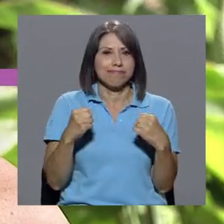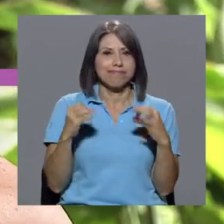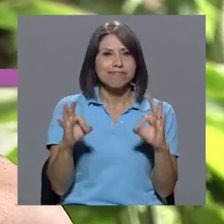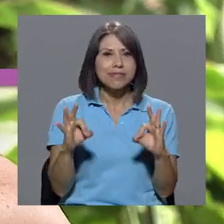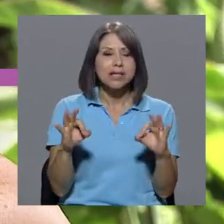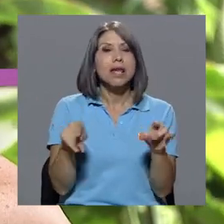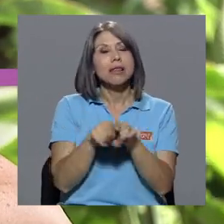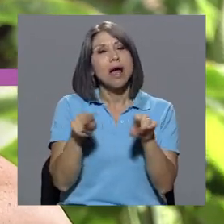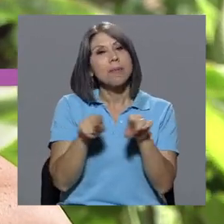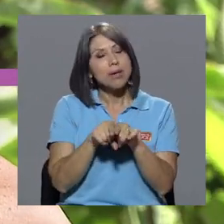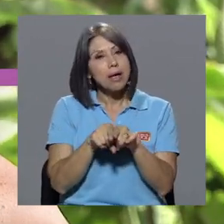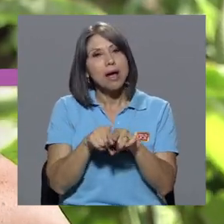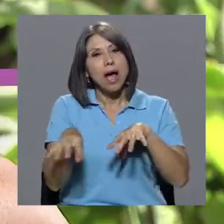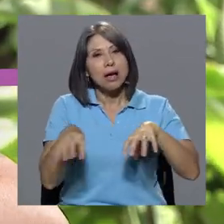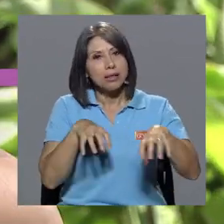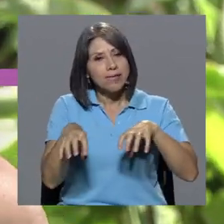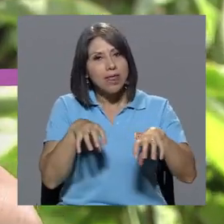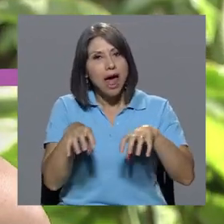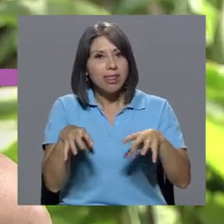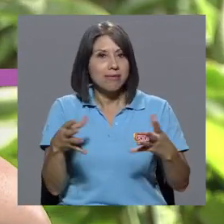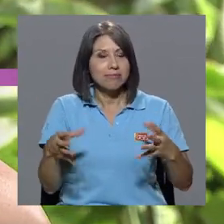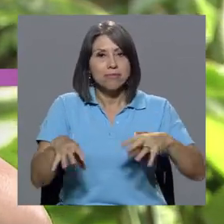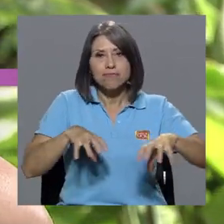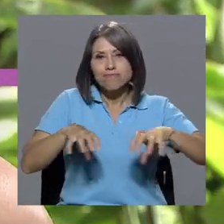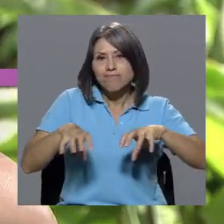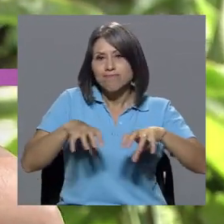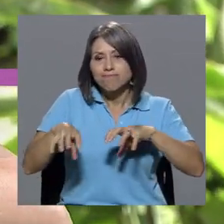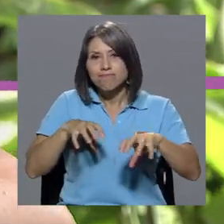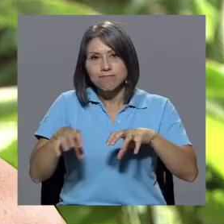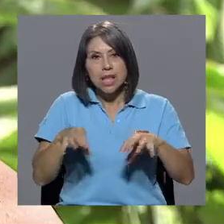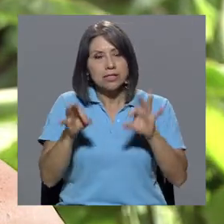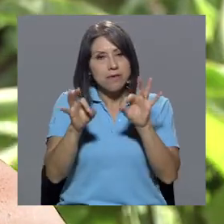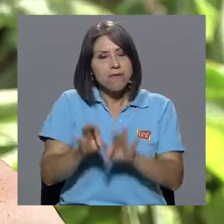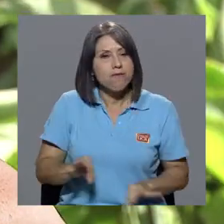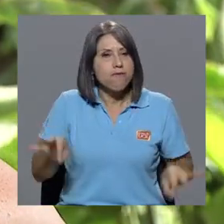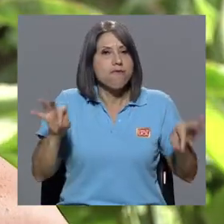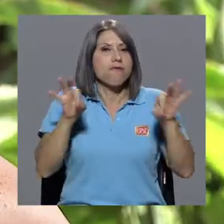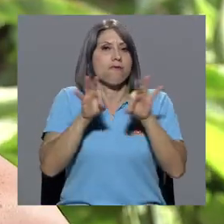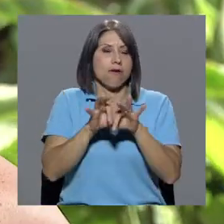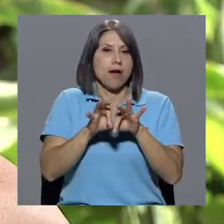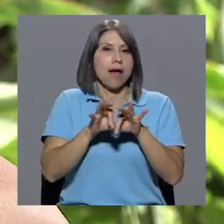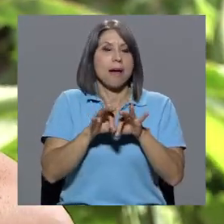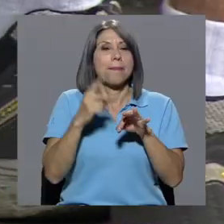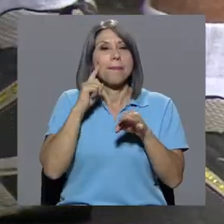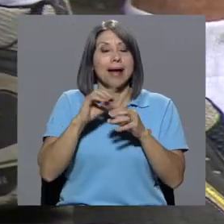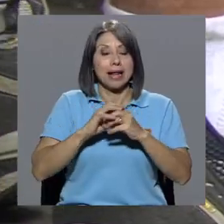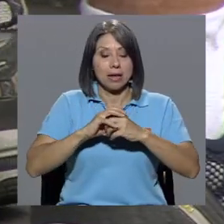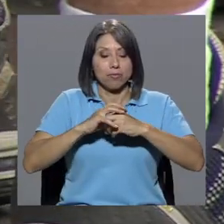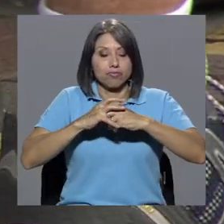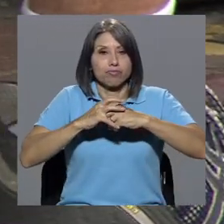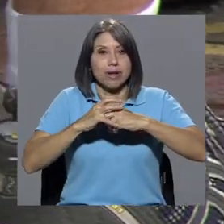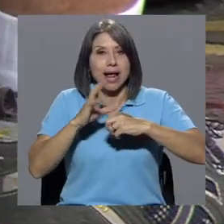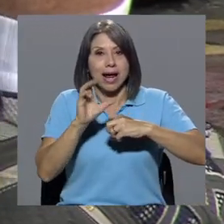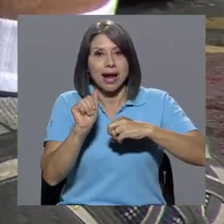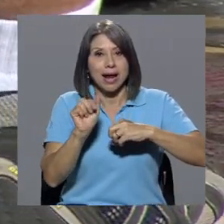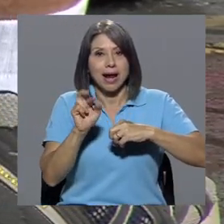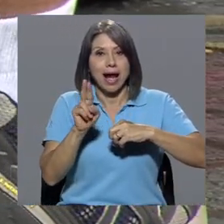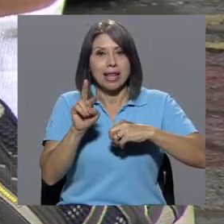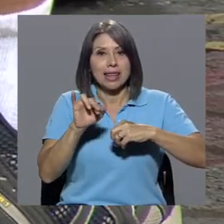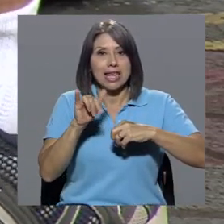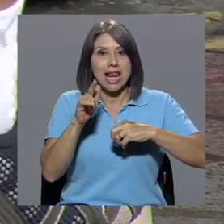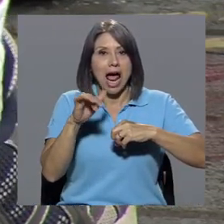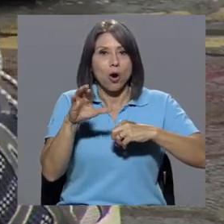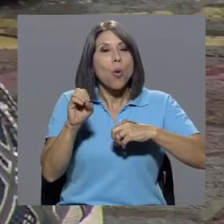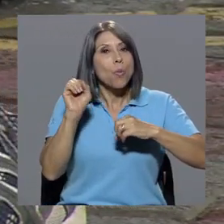posible. Y por supuesto, pues la actividad, como le mencionaba, es vital para que ese cartílago pueda nutrirse. Entonces